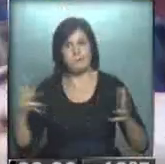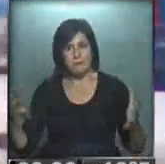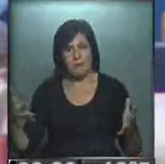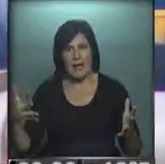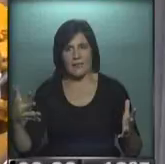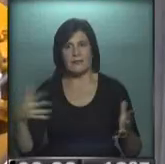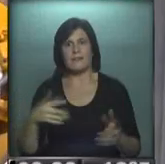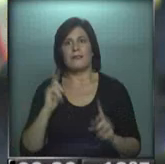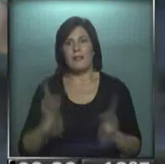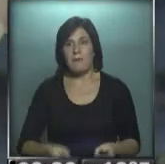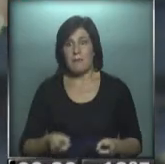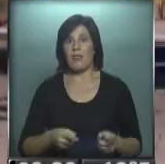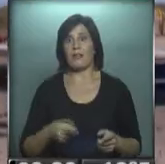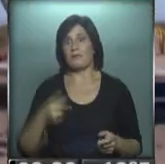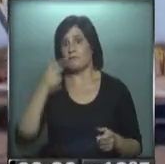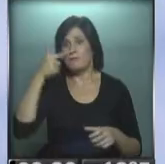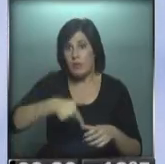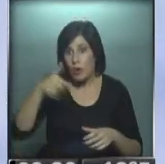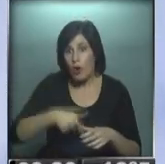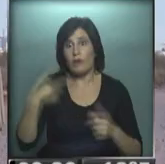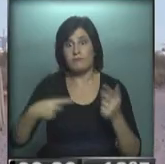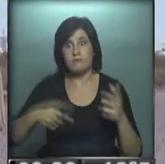la producción de hidrocarburos.